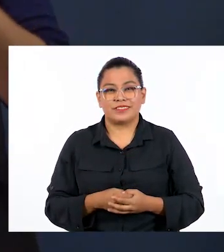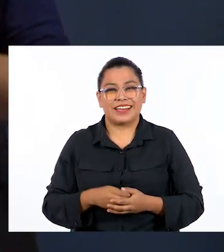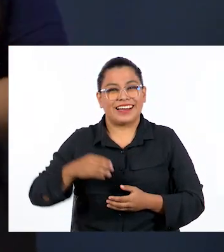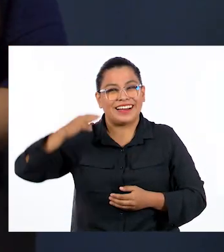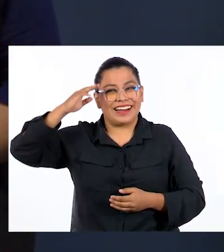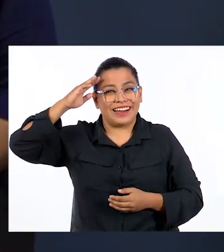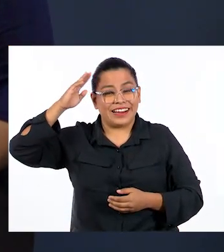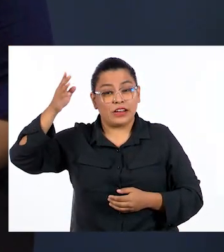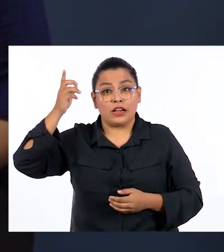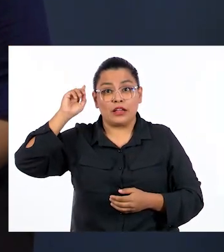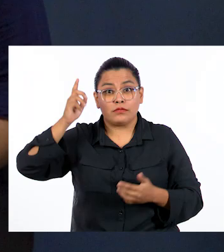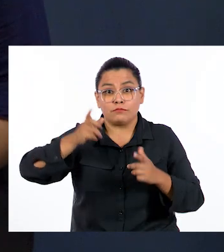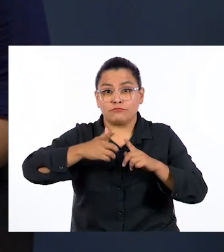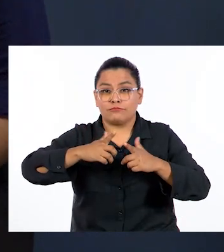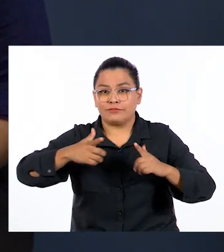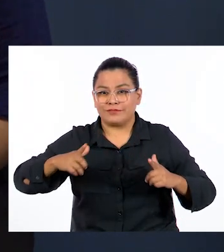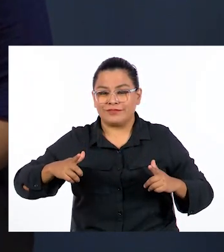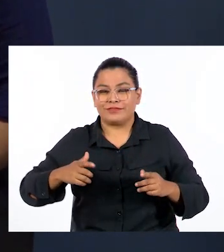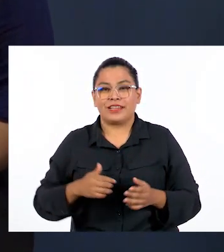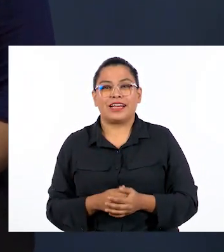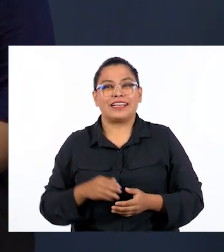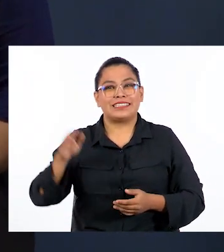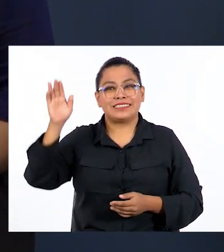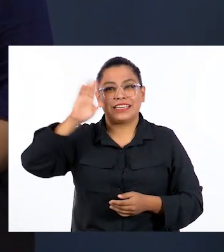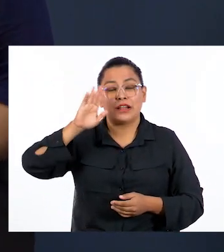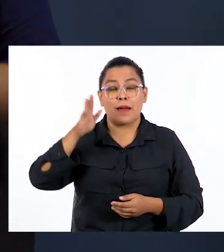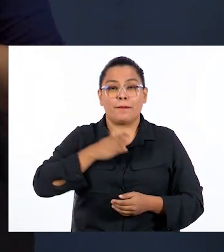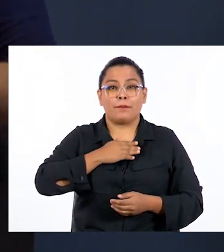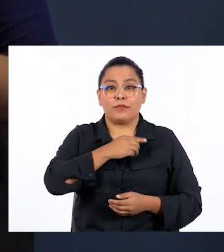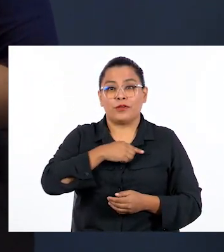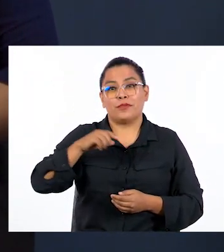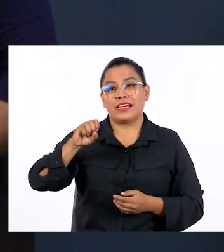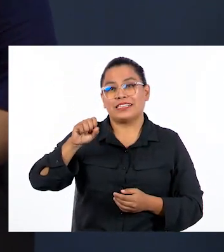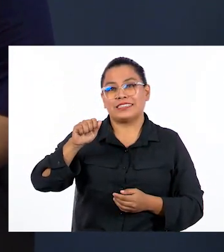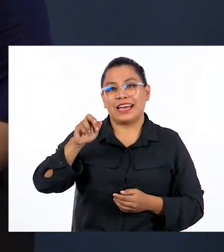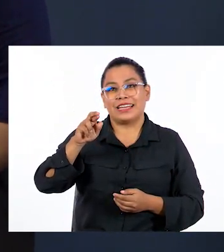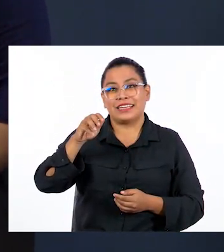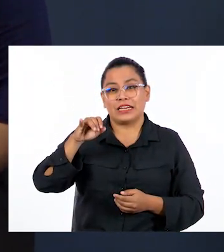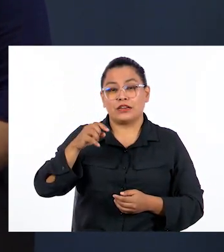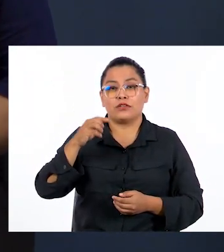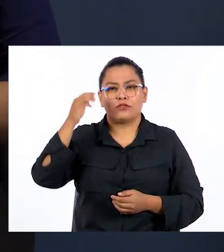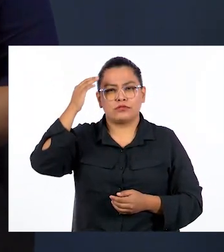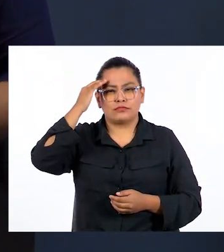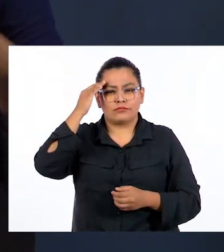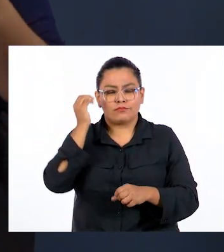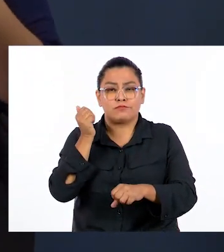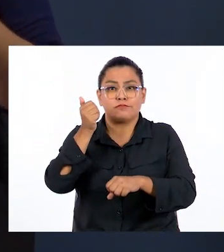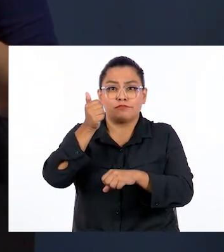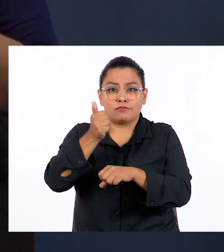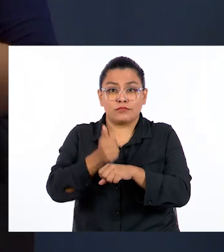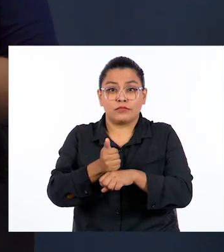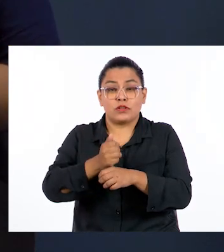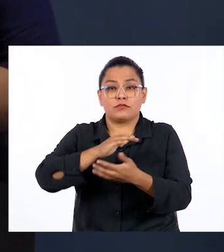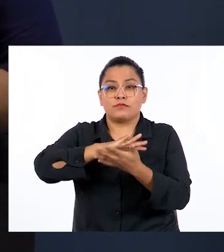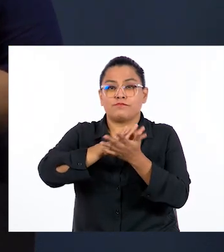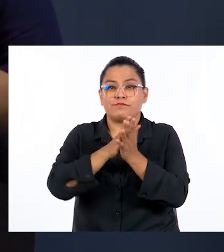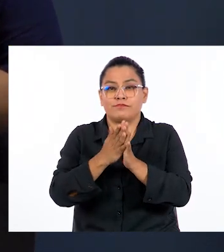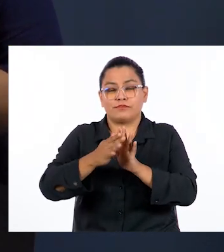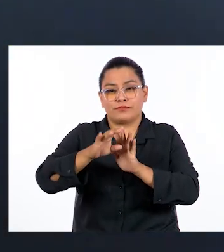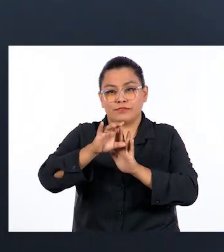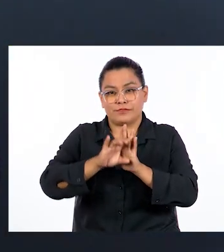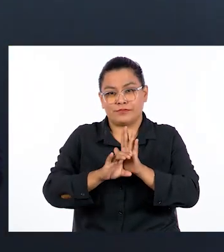Hola docentes de lenguaje y literatura, les saluda Saraí Pérez. Hoy conoceremos los fundamentos que sostienen la transformación